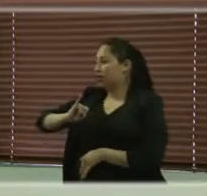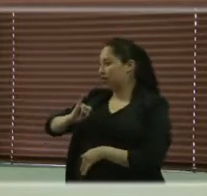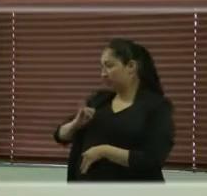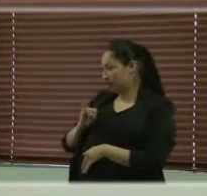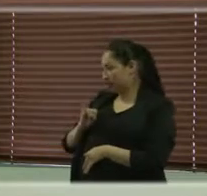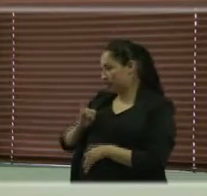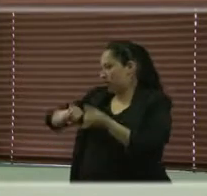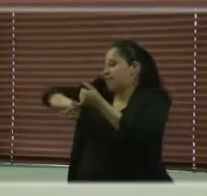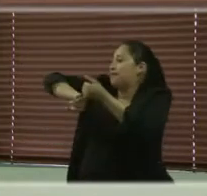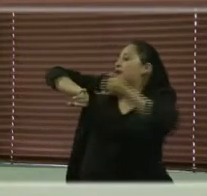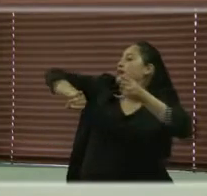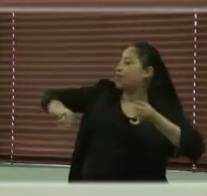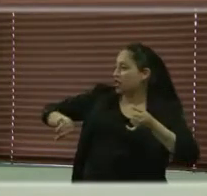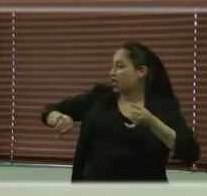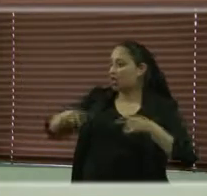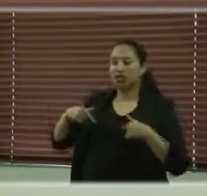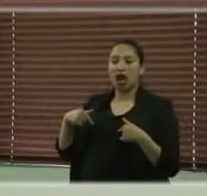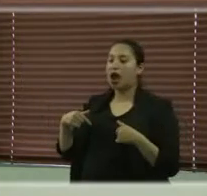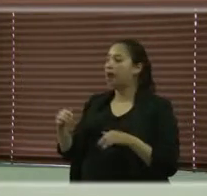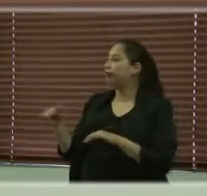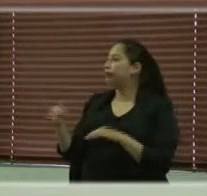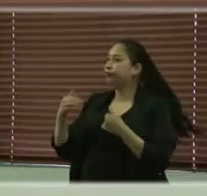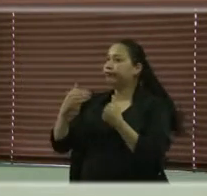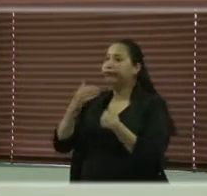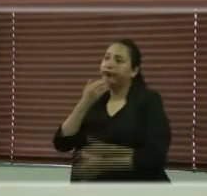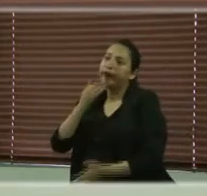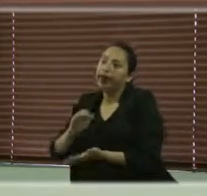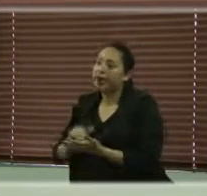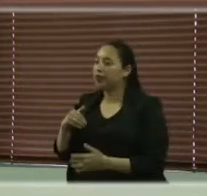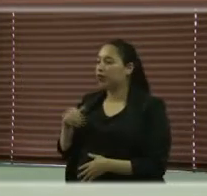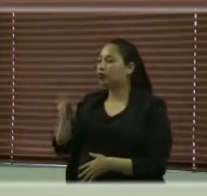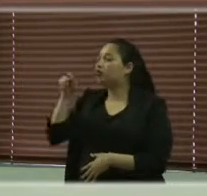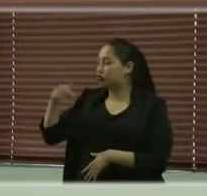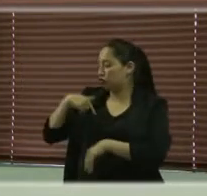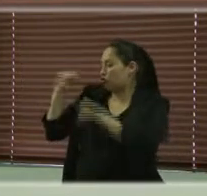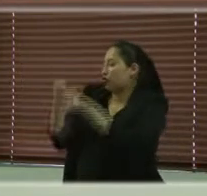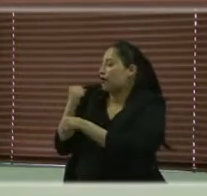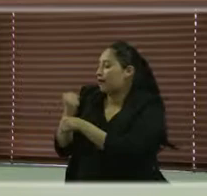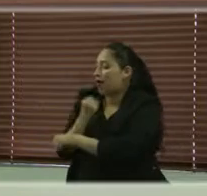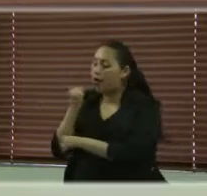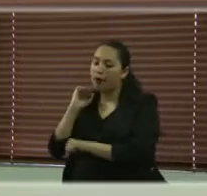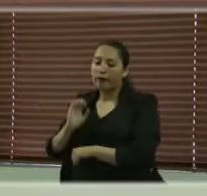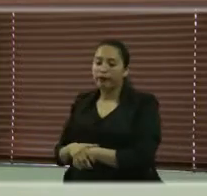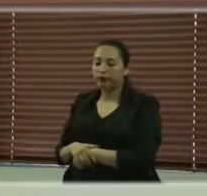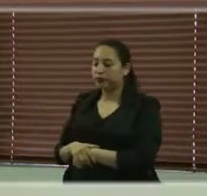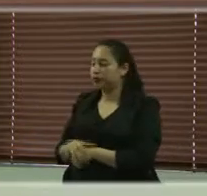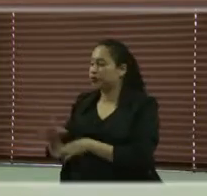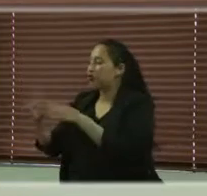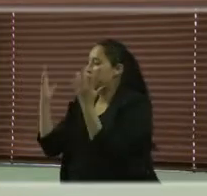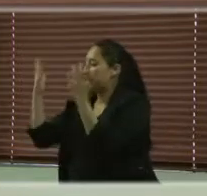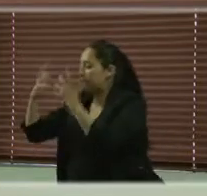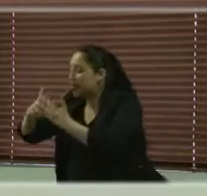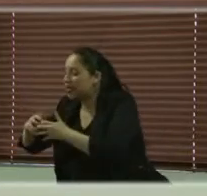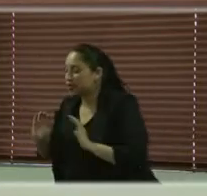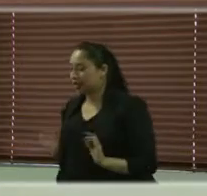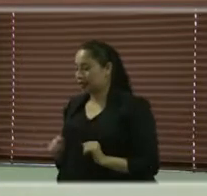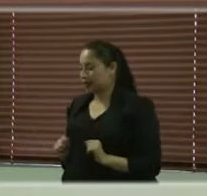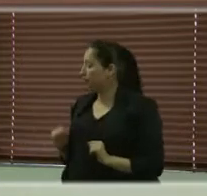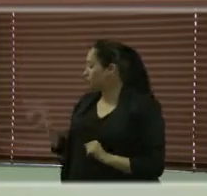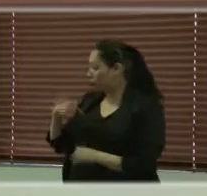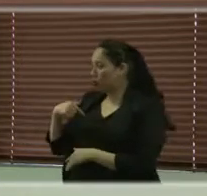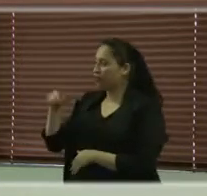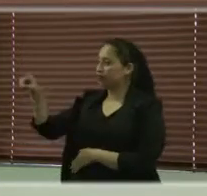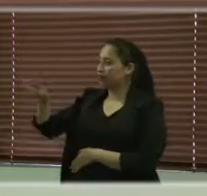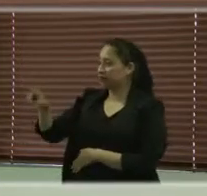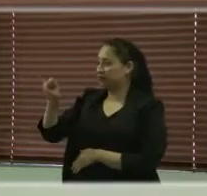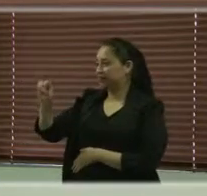organización o entidad alguna entonces si yo Silvia Juan soy miembro